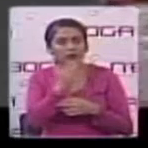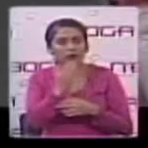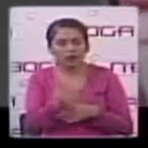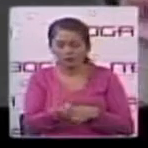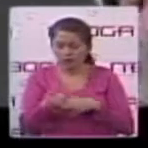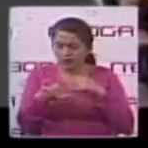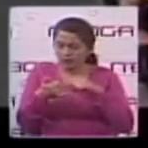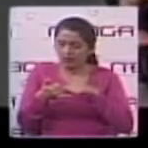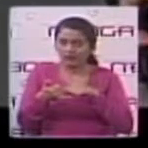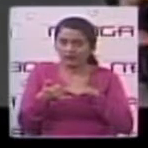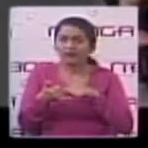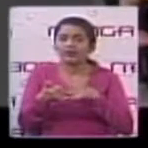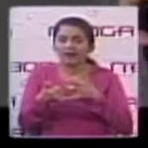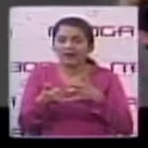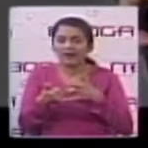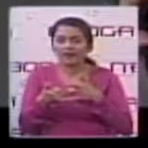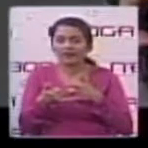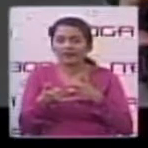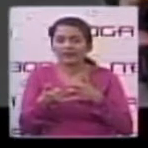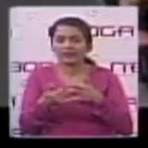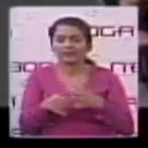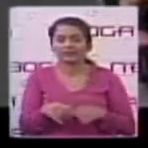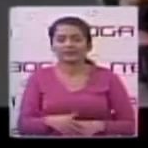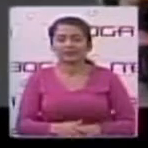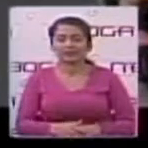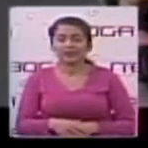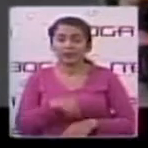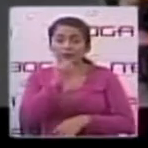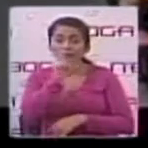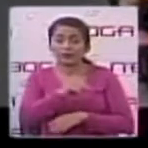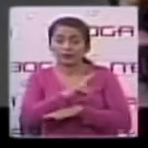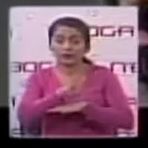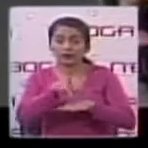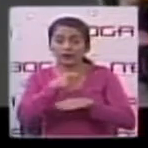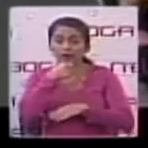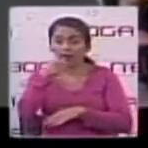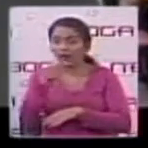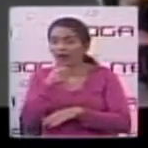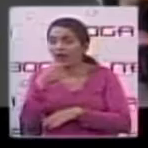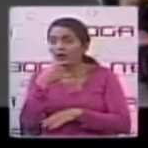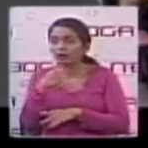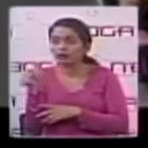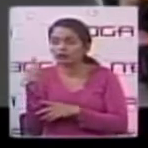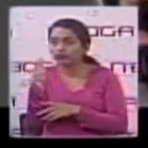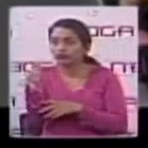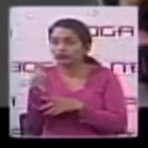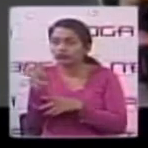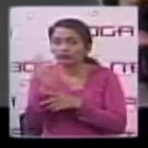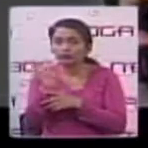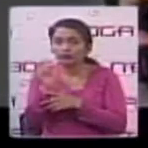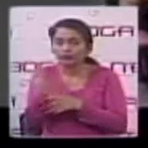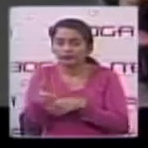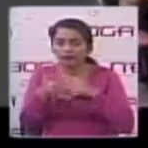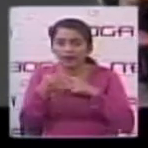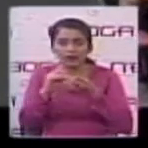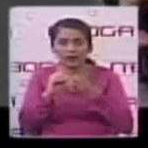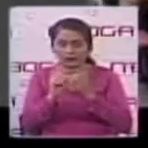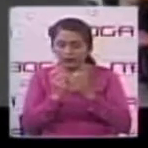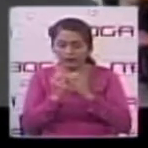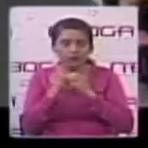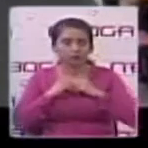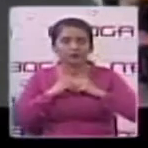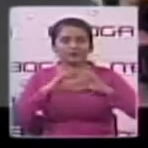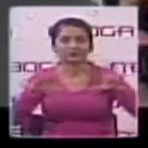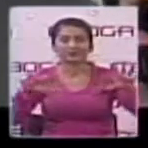quieren, cómo ellos transforman esa información que originalmente viene del periodismo, pero que también el público en general, los